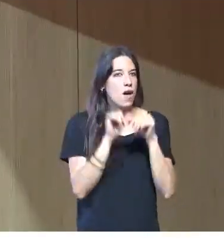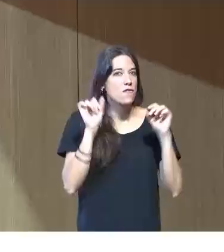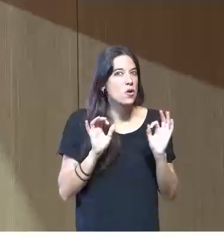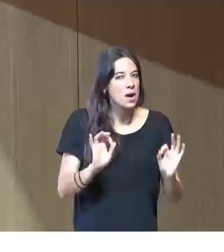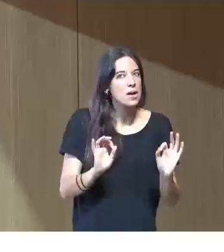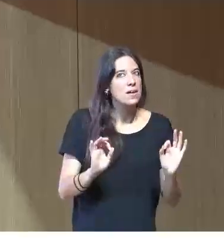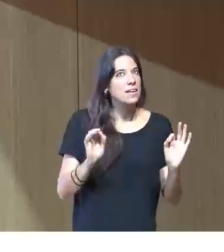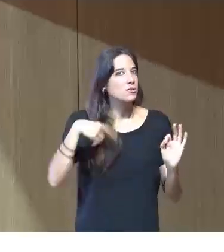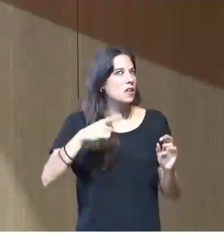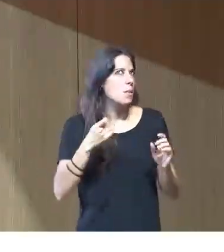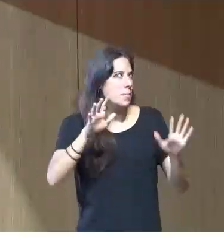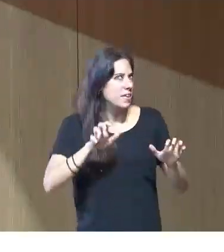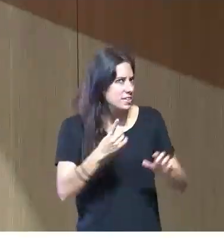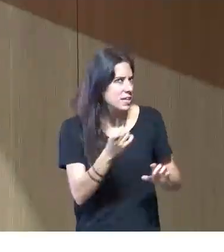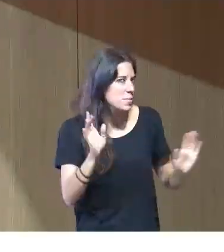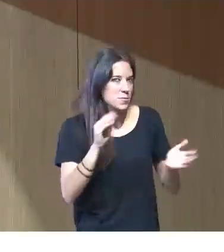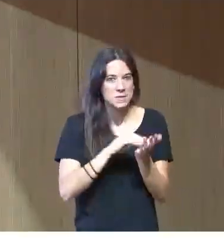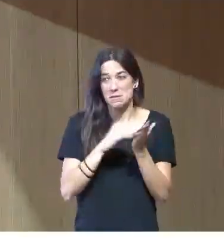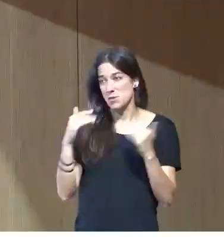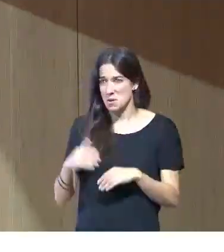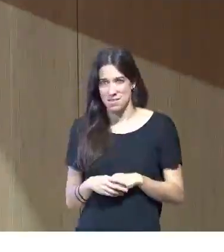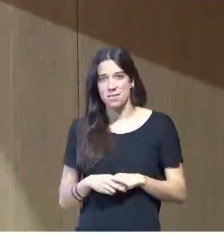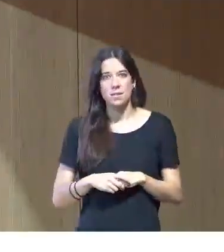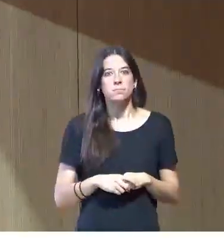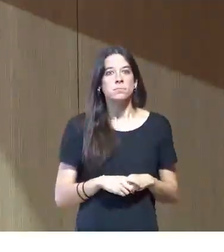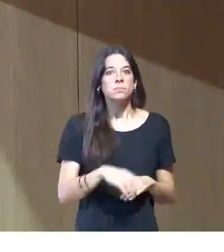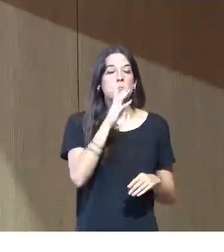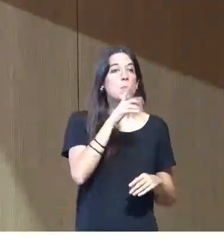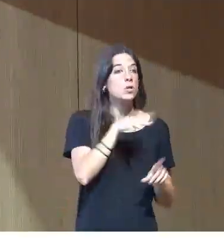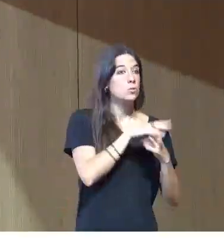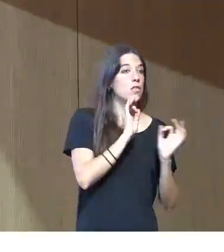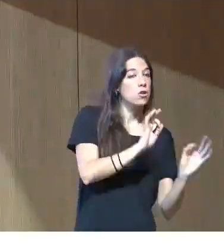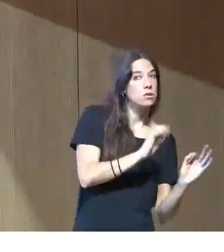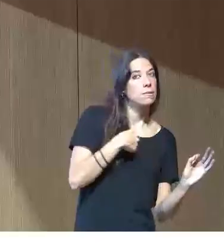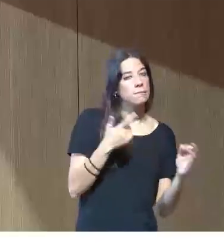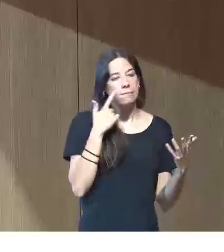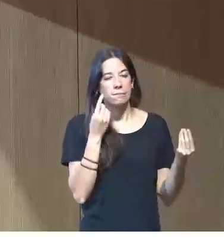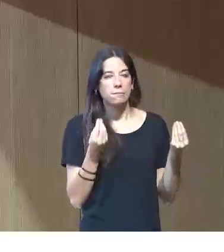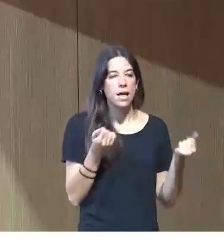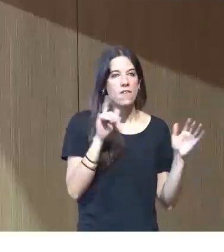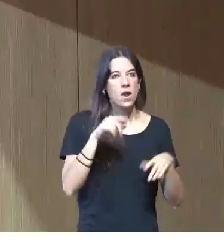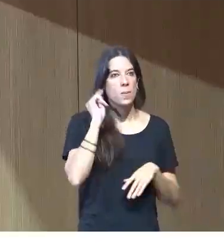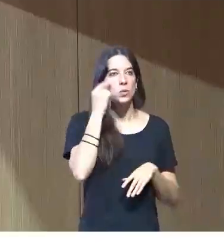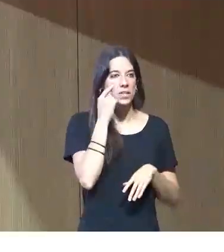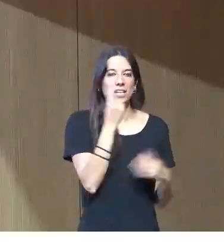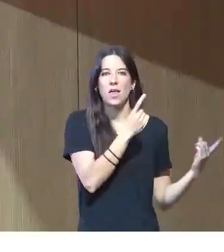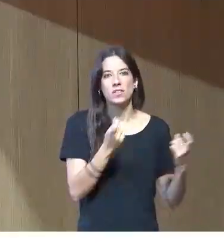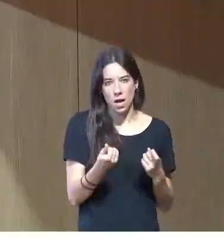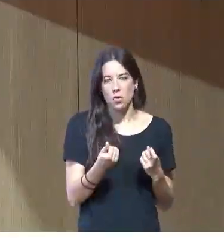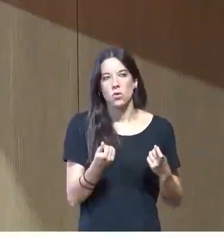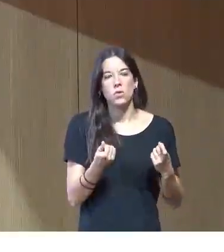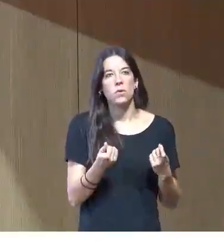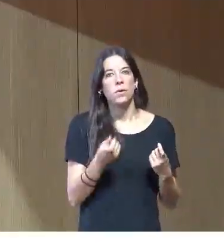ciertos aprendizajes y no los tenemos no ante esta situación y desde ser tan empleo pues vimos más que necesario poner y poner